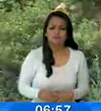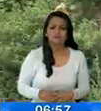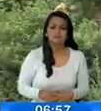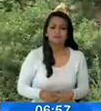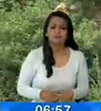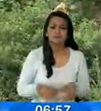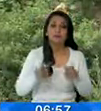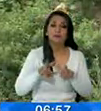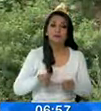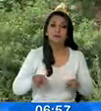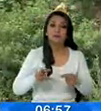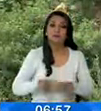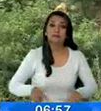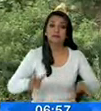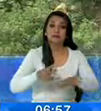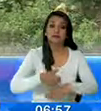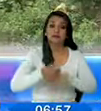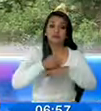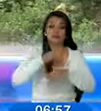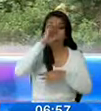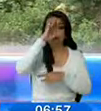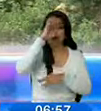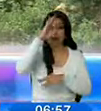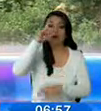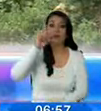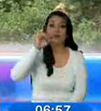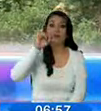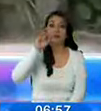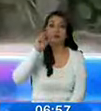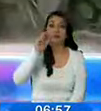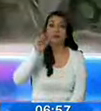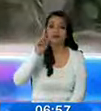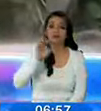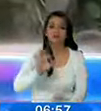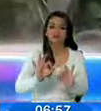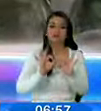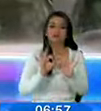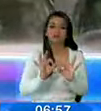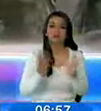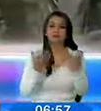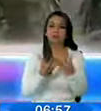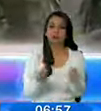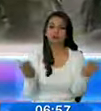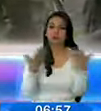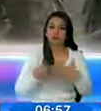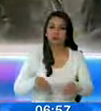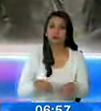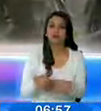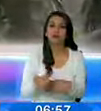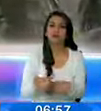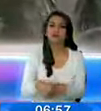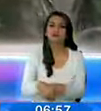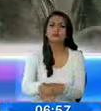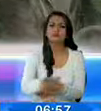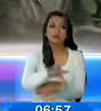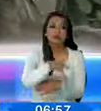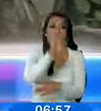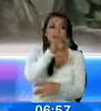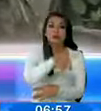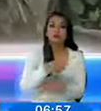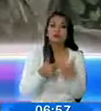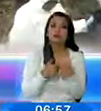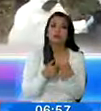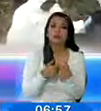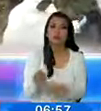investigativo de campo de los agentes de la DINASED arrojó resultados positivos. El caso fue resuelto a las pocas horas. Ubicaron al novio